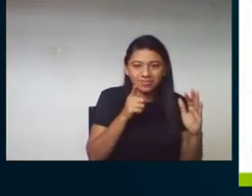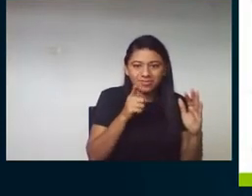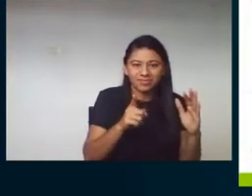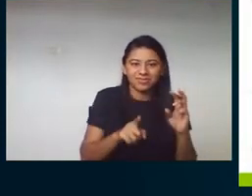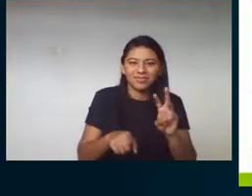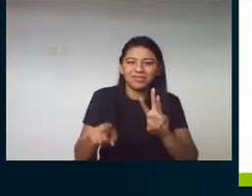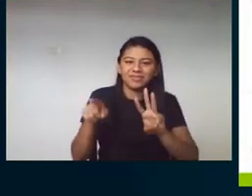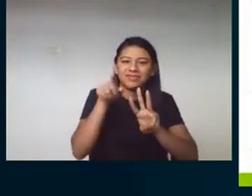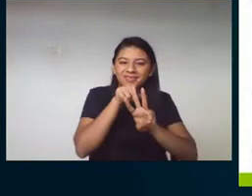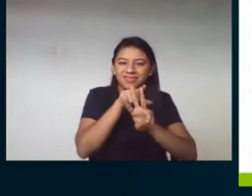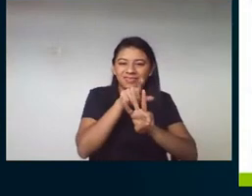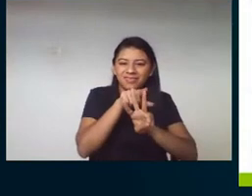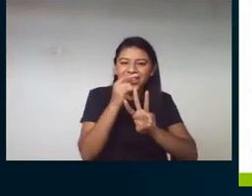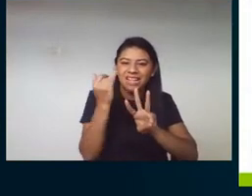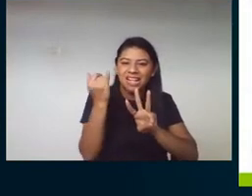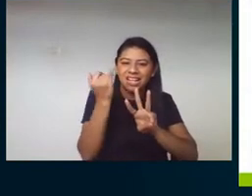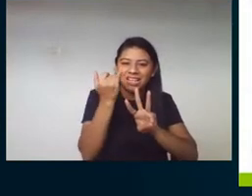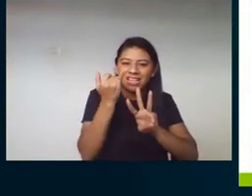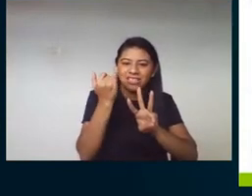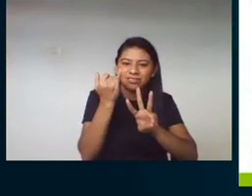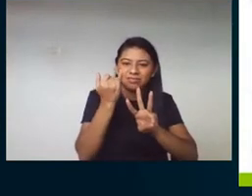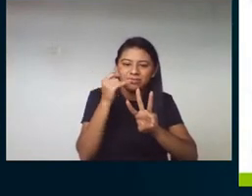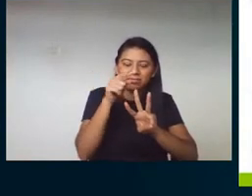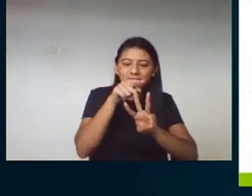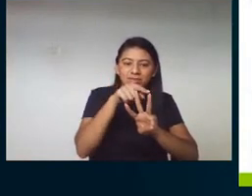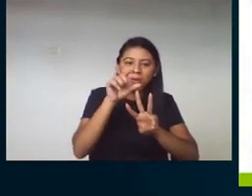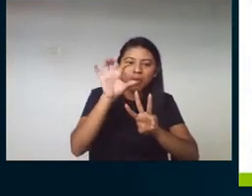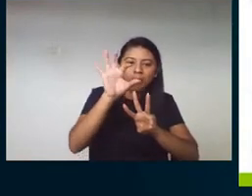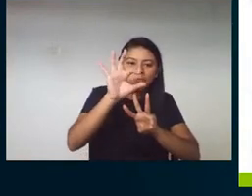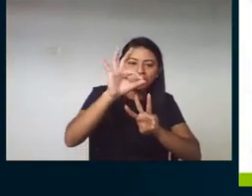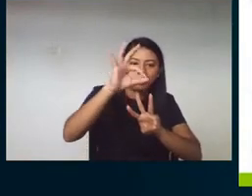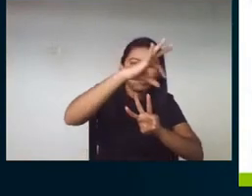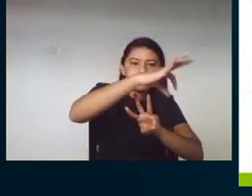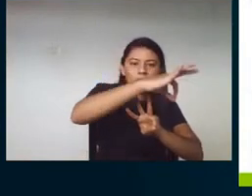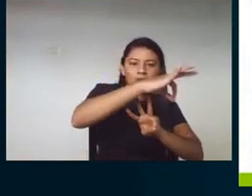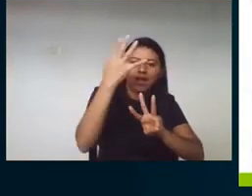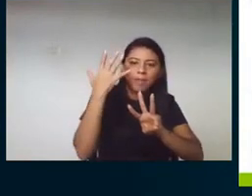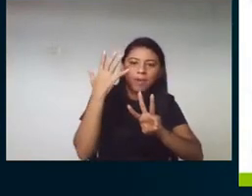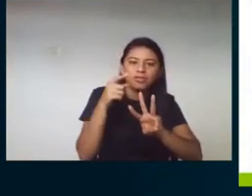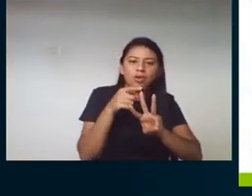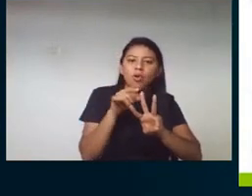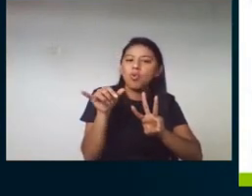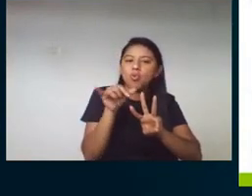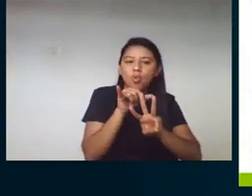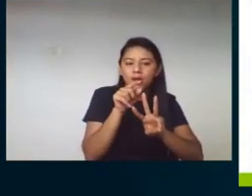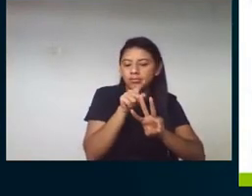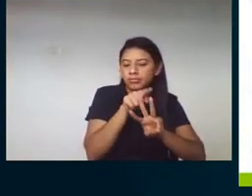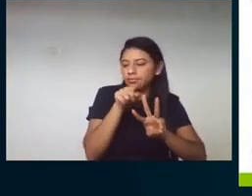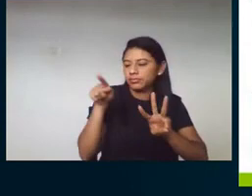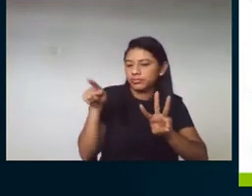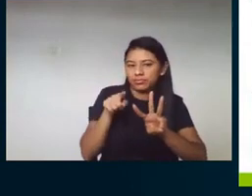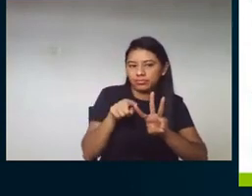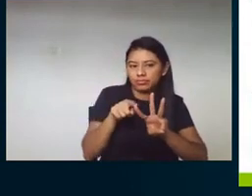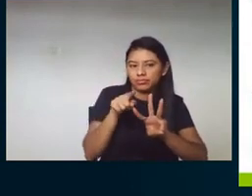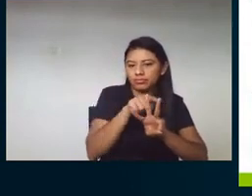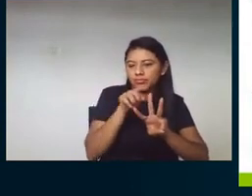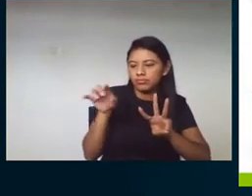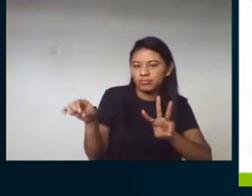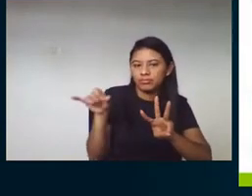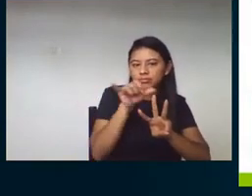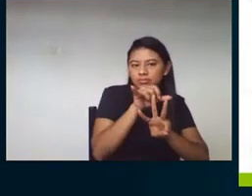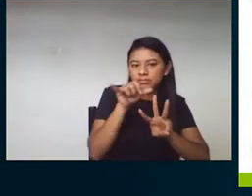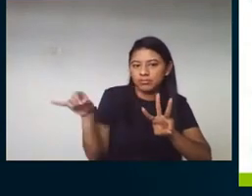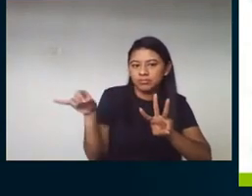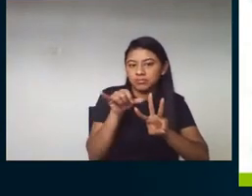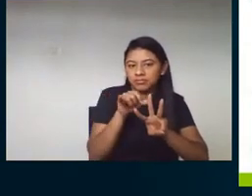alto nivel de detalle y con alta precisión por el gemelo digital. Y ya cuando no estamos viendo esta foto panorámica, sino nos paramos